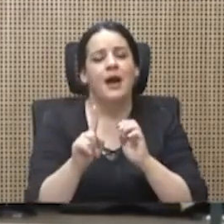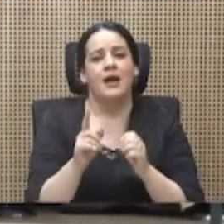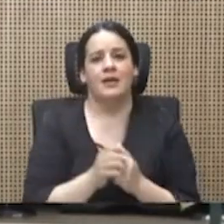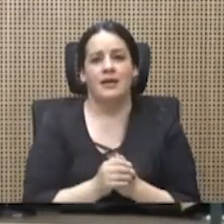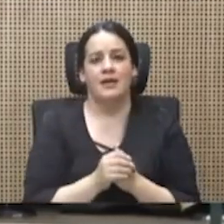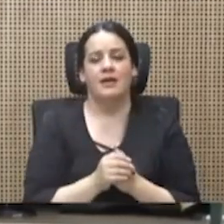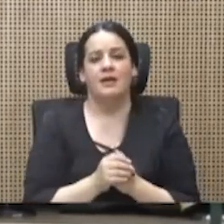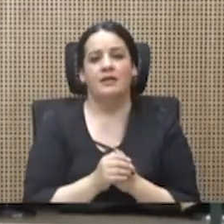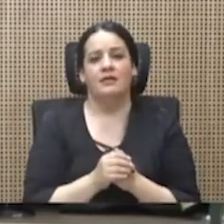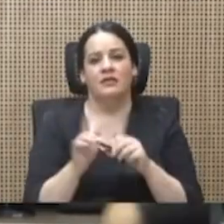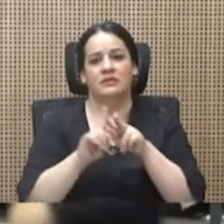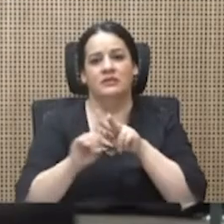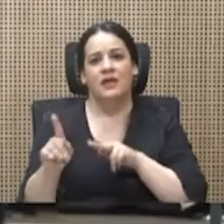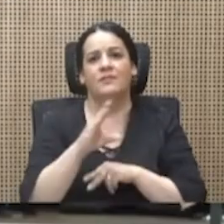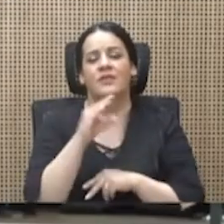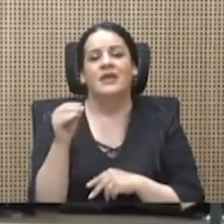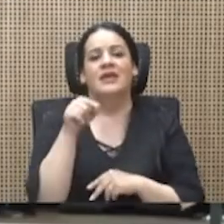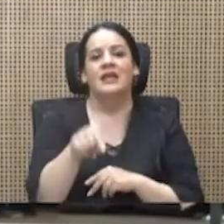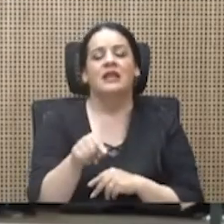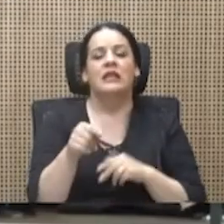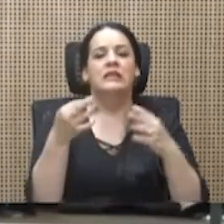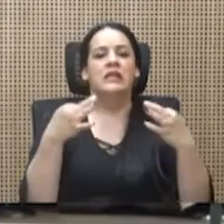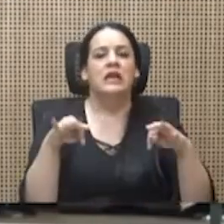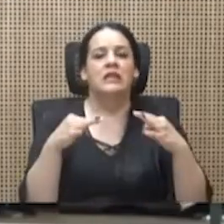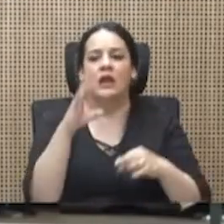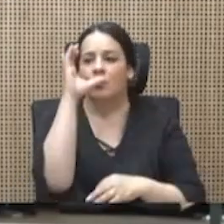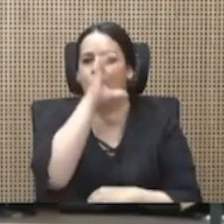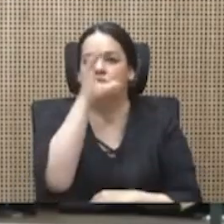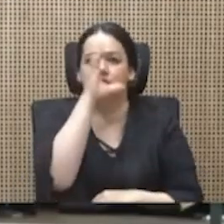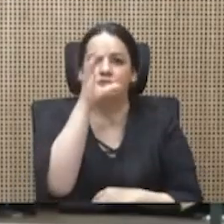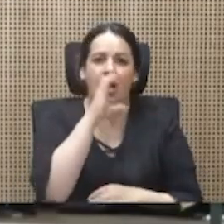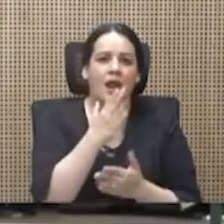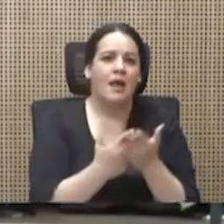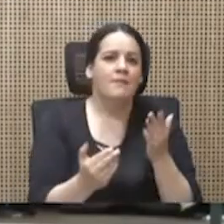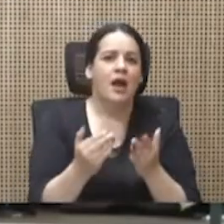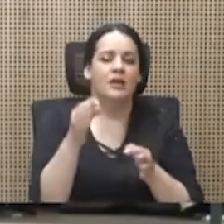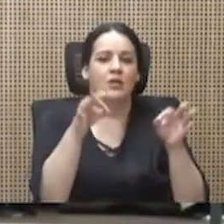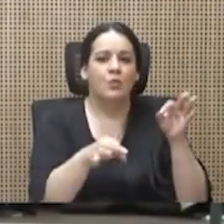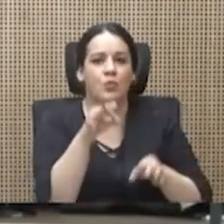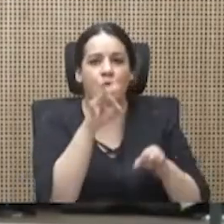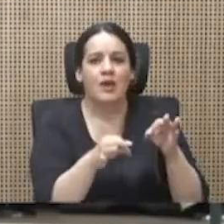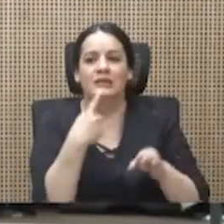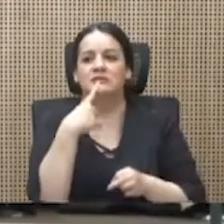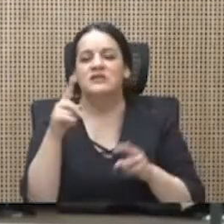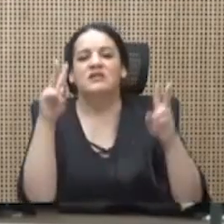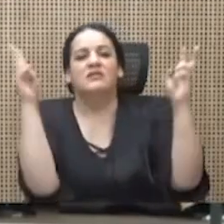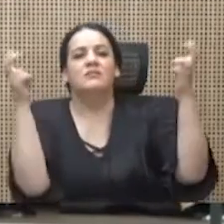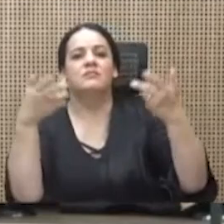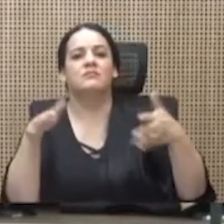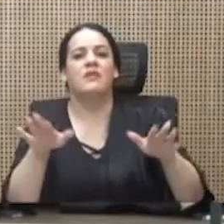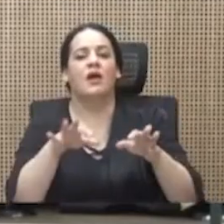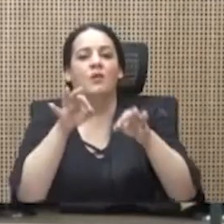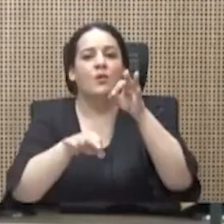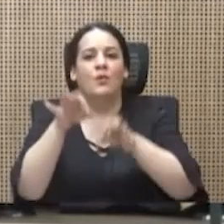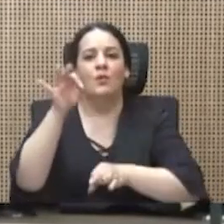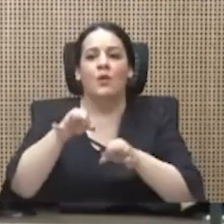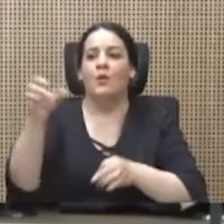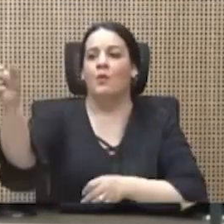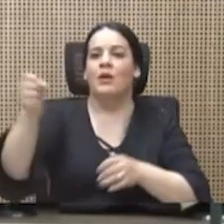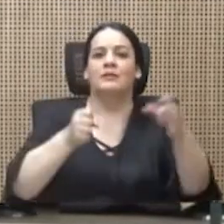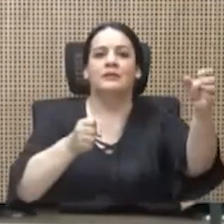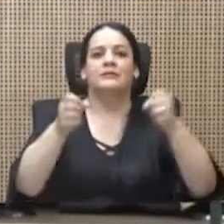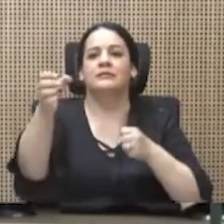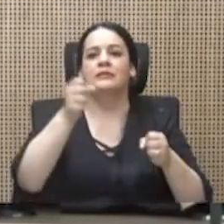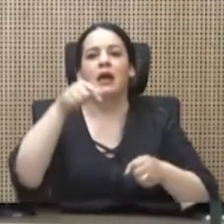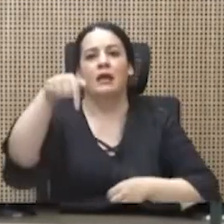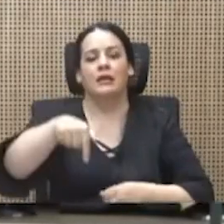zafarse, buscando aquí la careta judicial de decir, vea, es que ya el tema está judicializado. Y cuando los traigamos aquí a dar cuentas,